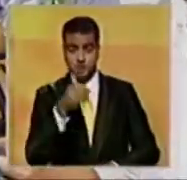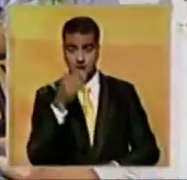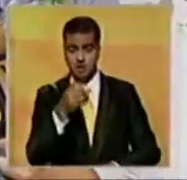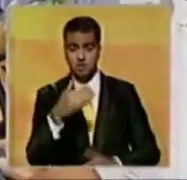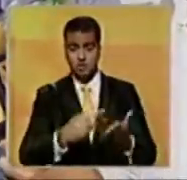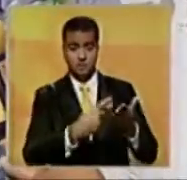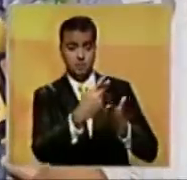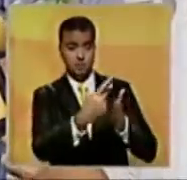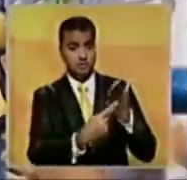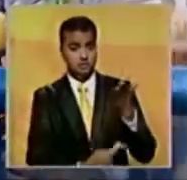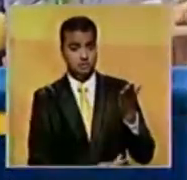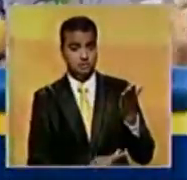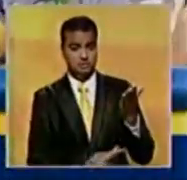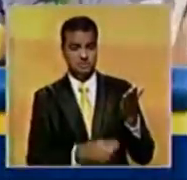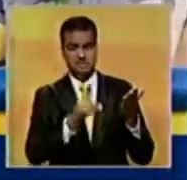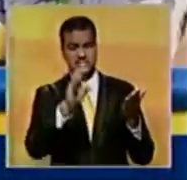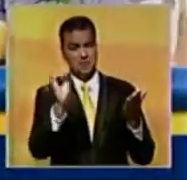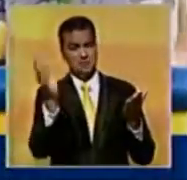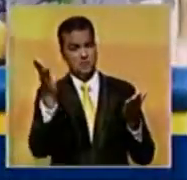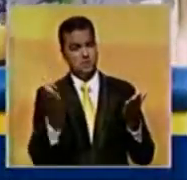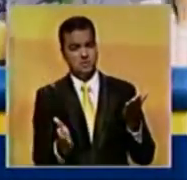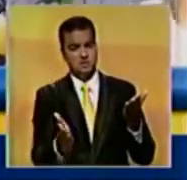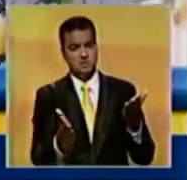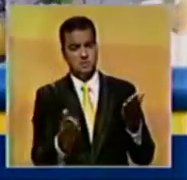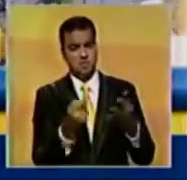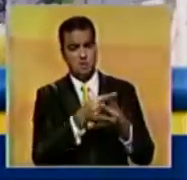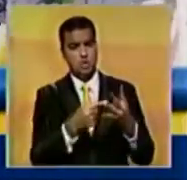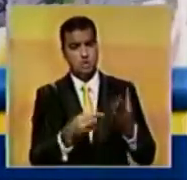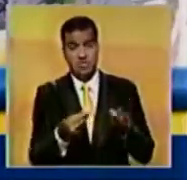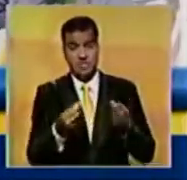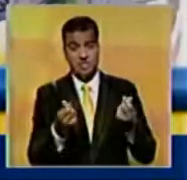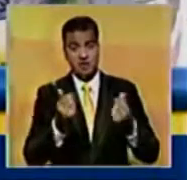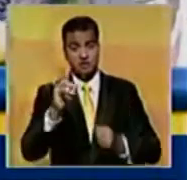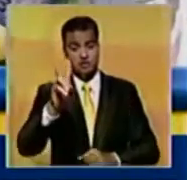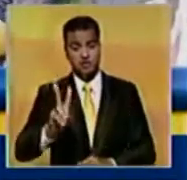proyecto que le va 100% con recursos venezolanos,